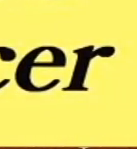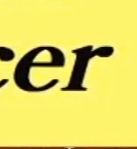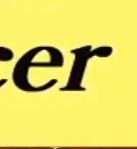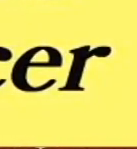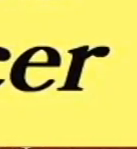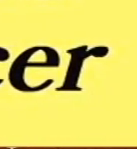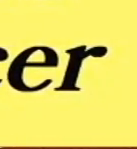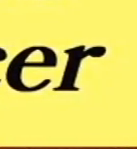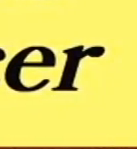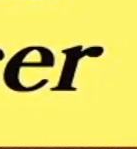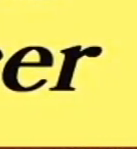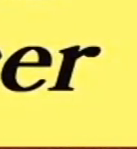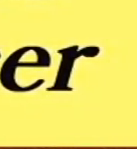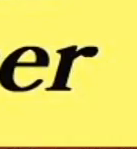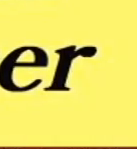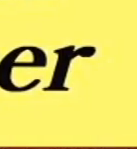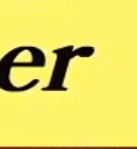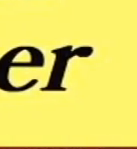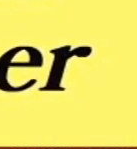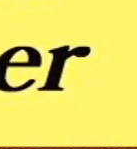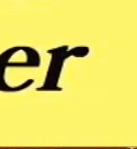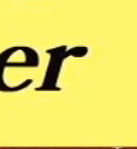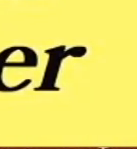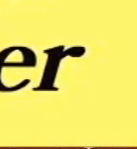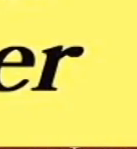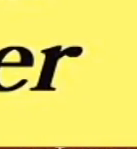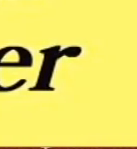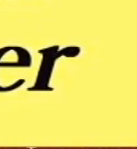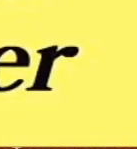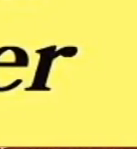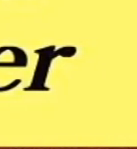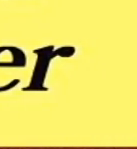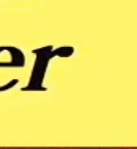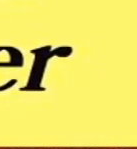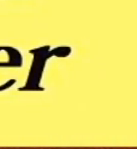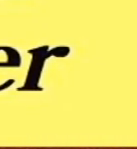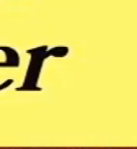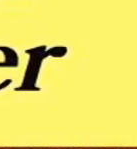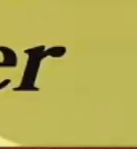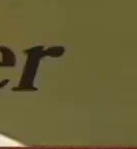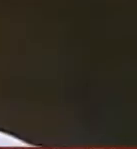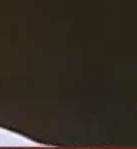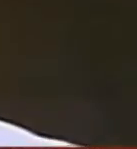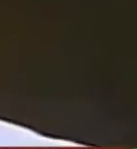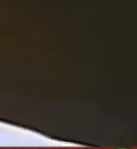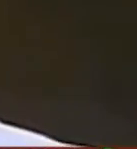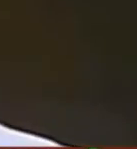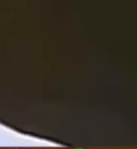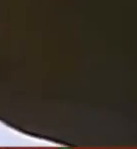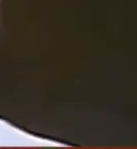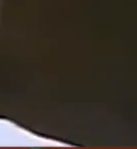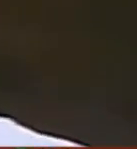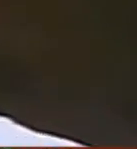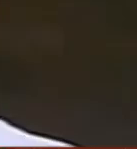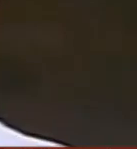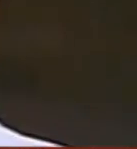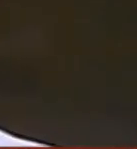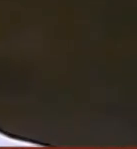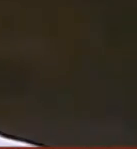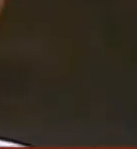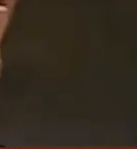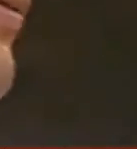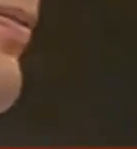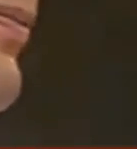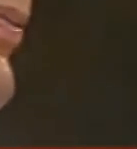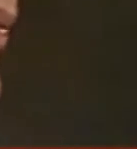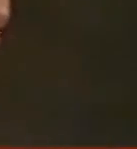amanecer, un libro que le atribuye a un autor inglés que por supuesto no existe, es el mismo, y entonces se permite Baricco